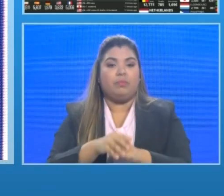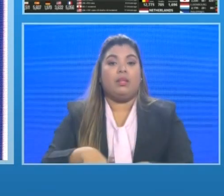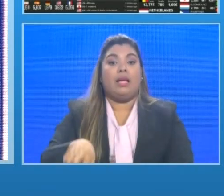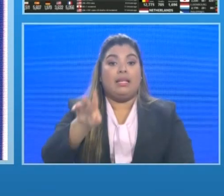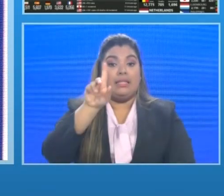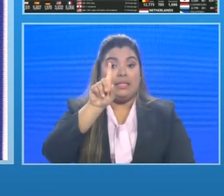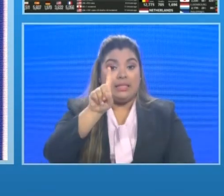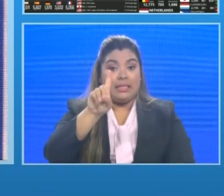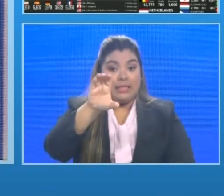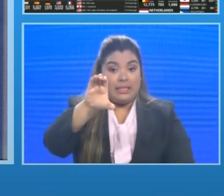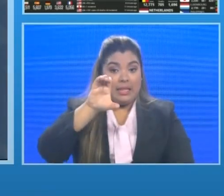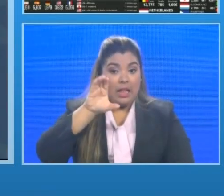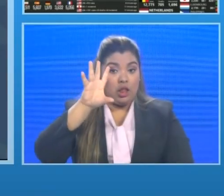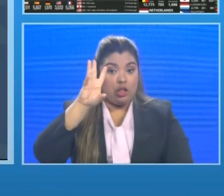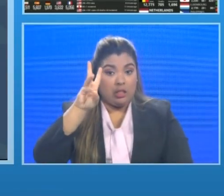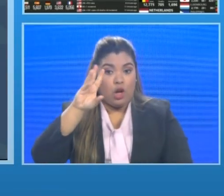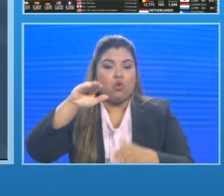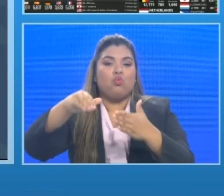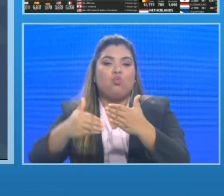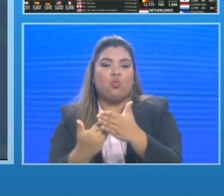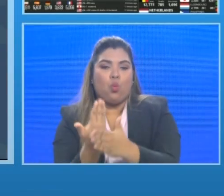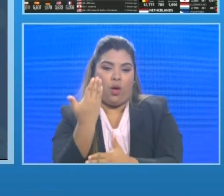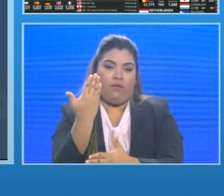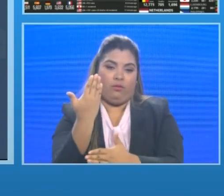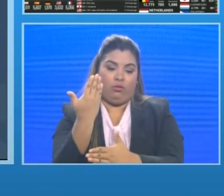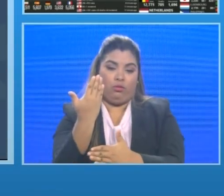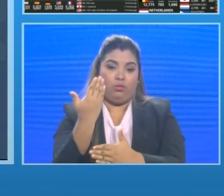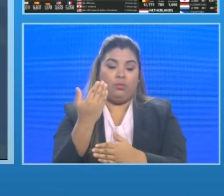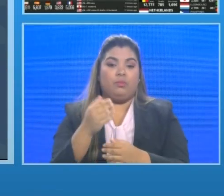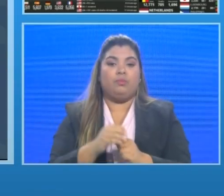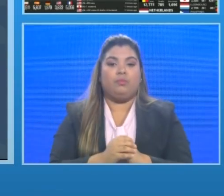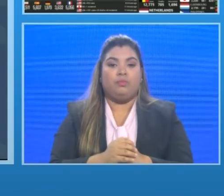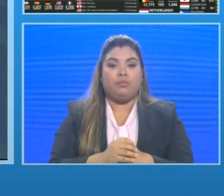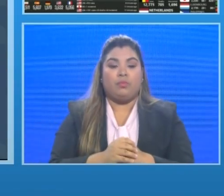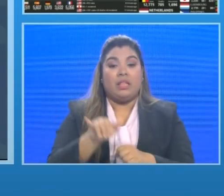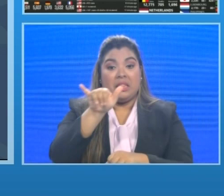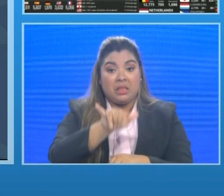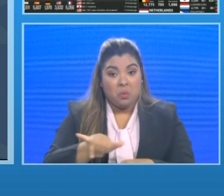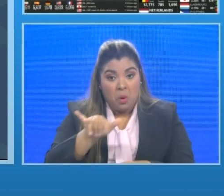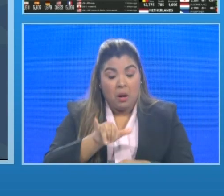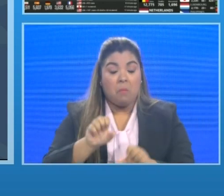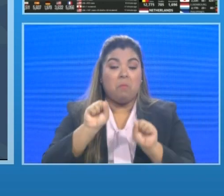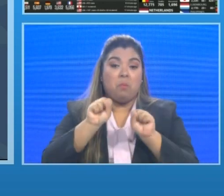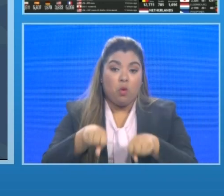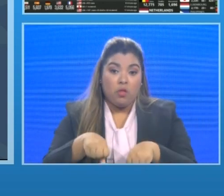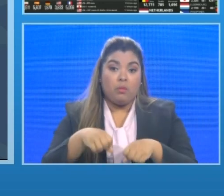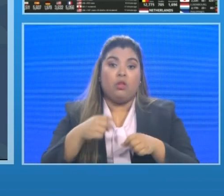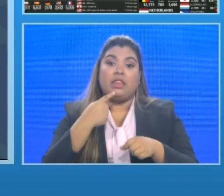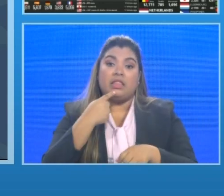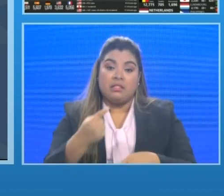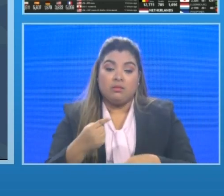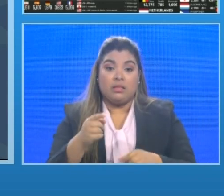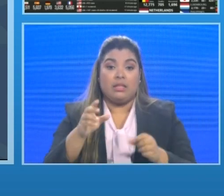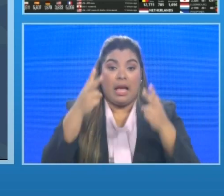106 nuevos casos. Al mismo tiempo, podemos decir que se han realizado